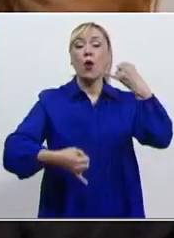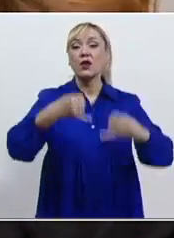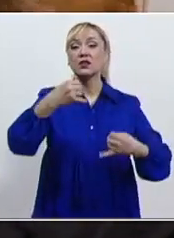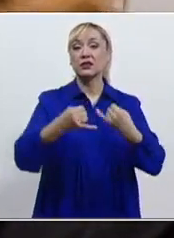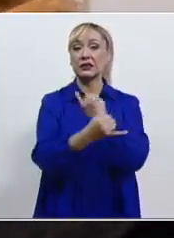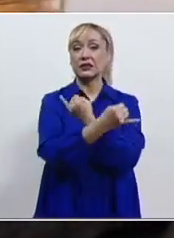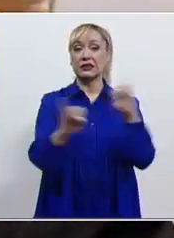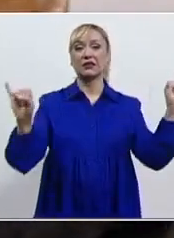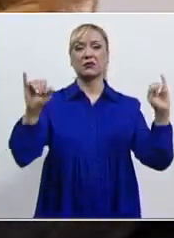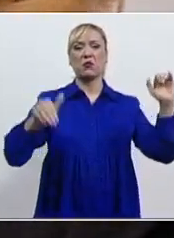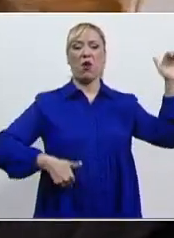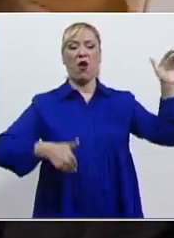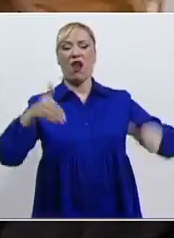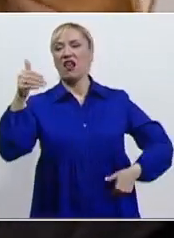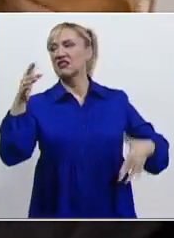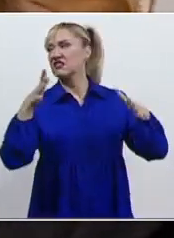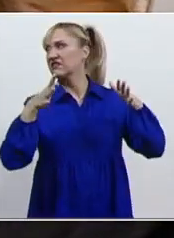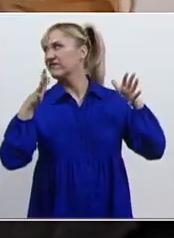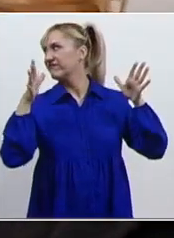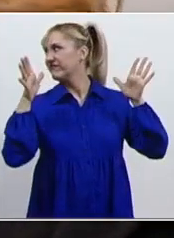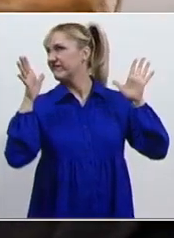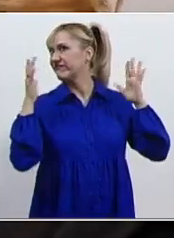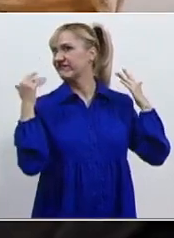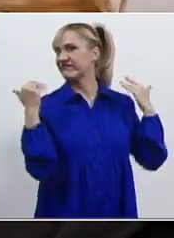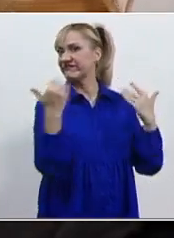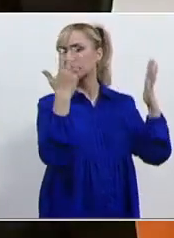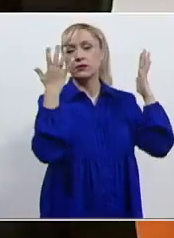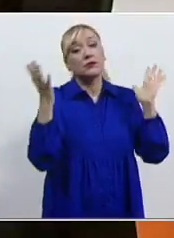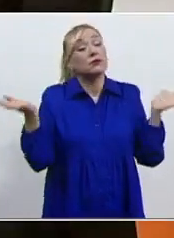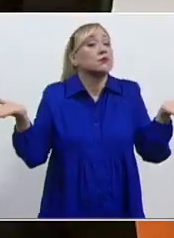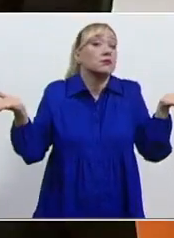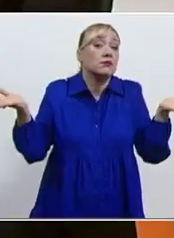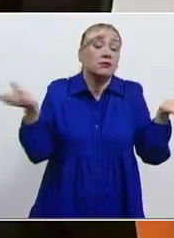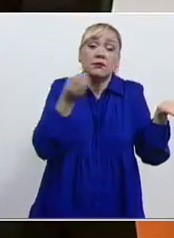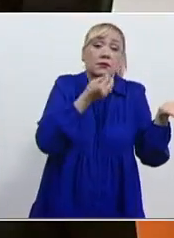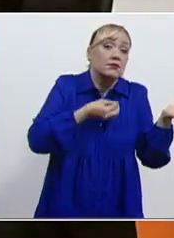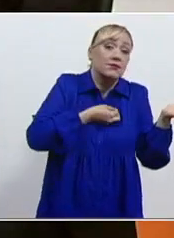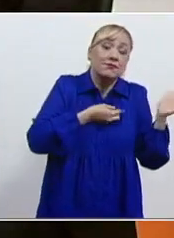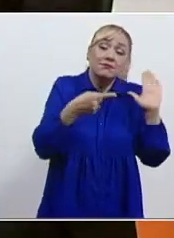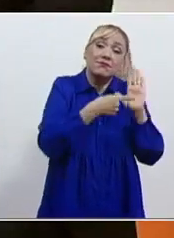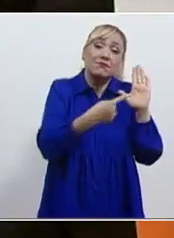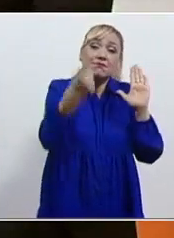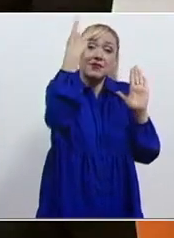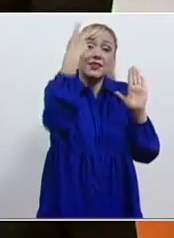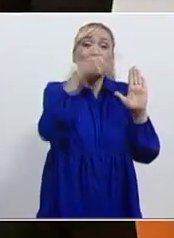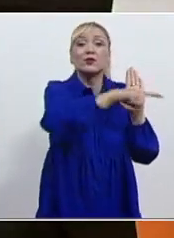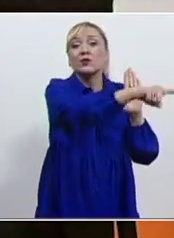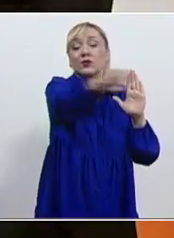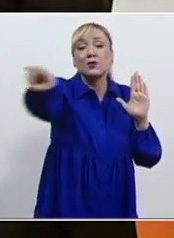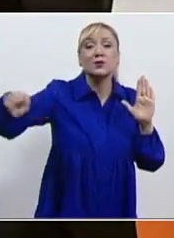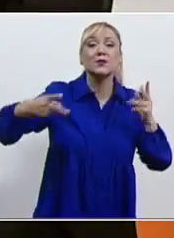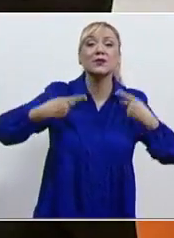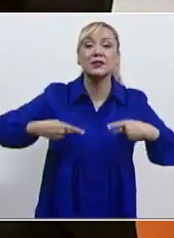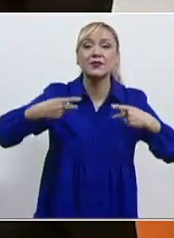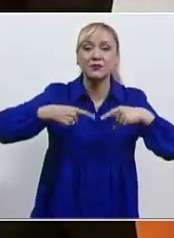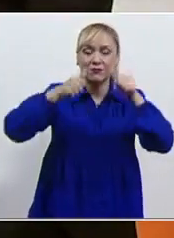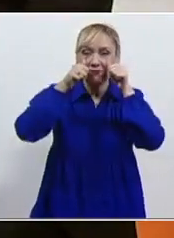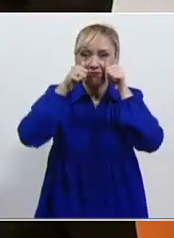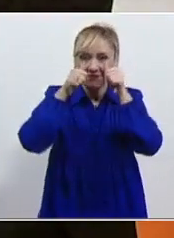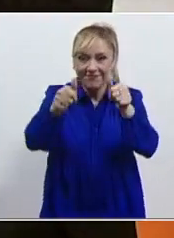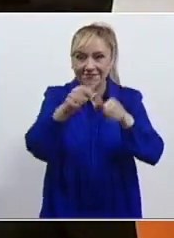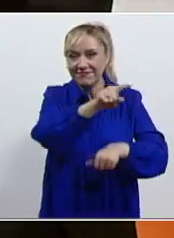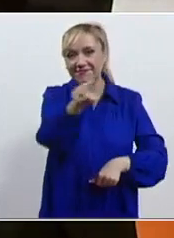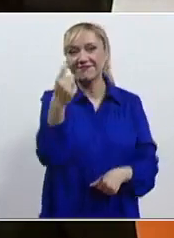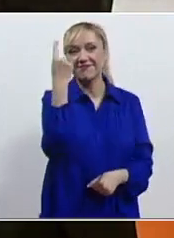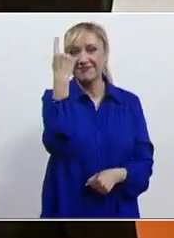incomodan. Sin embargo, estamos obligados a hacerlo porque nos debemos a la sociedad y por ello, hoy más que